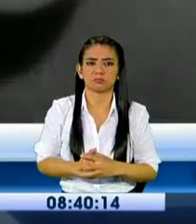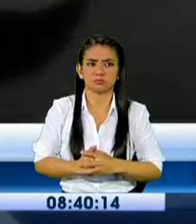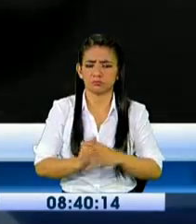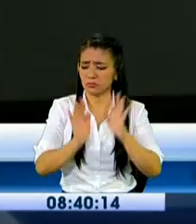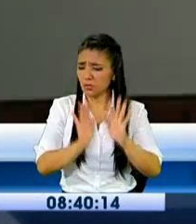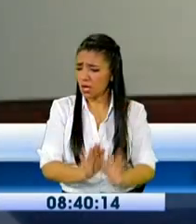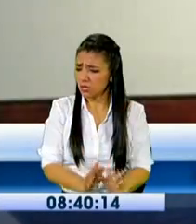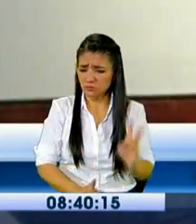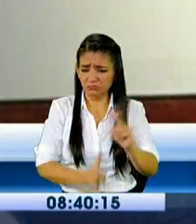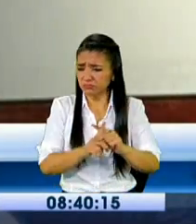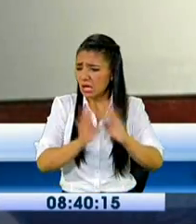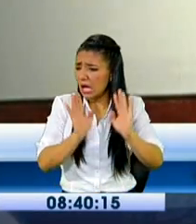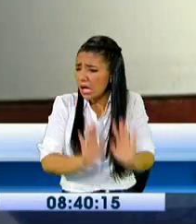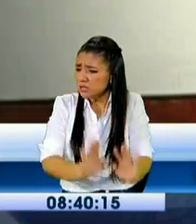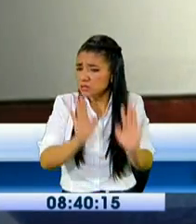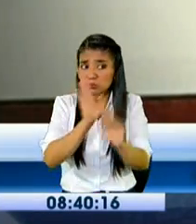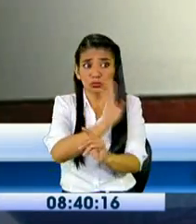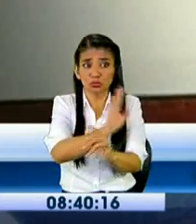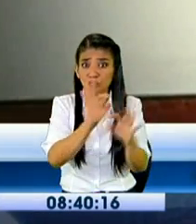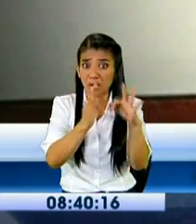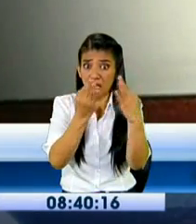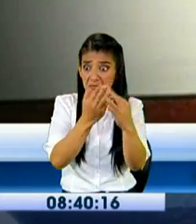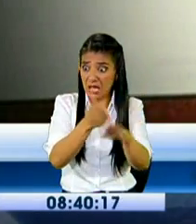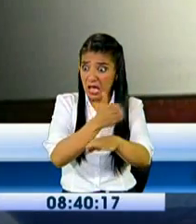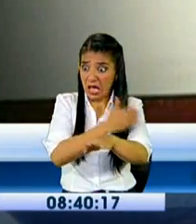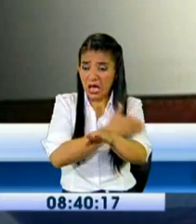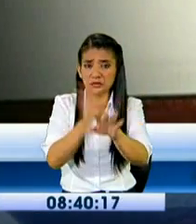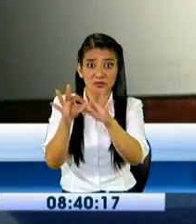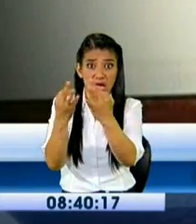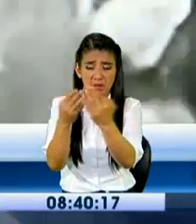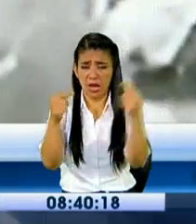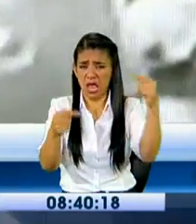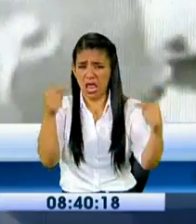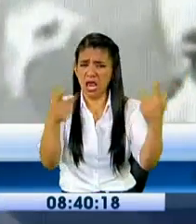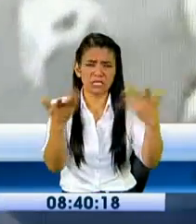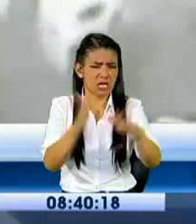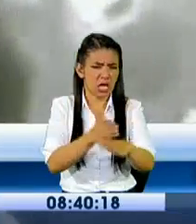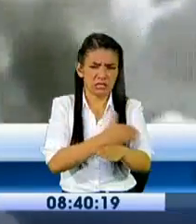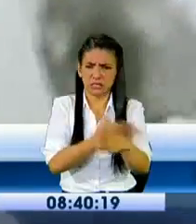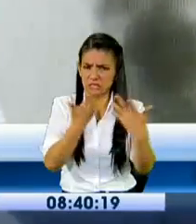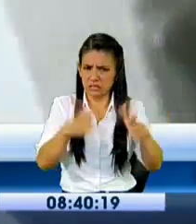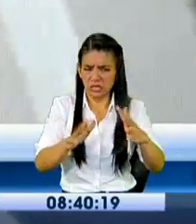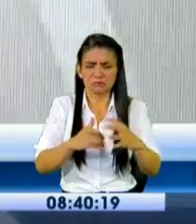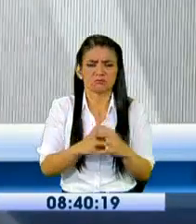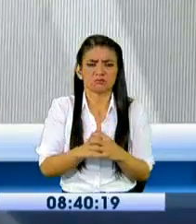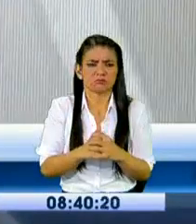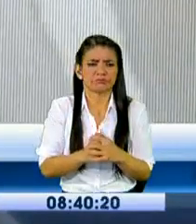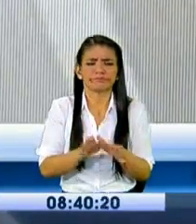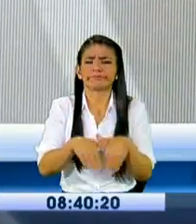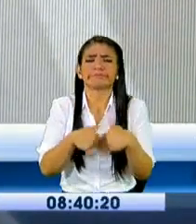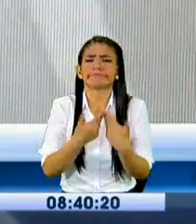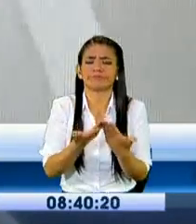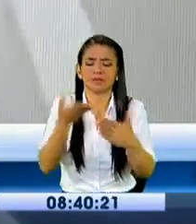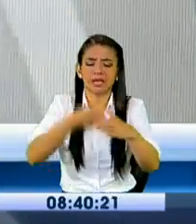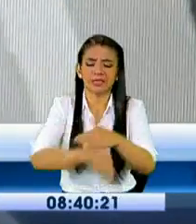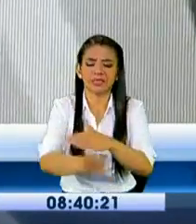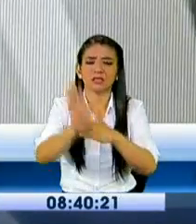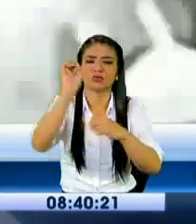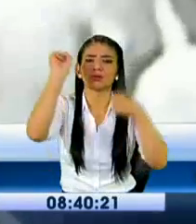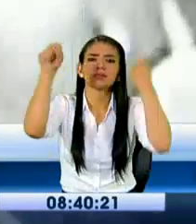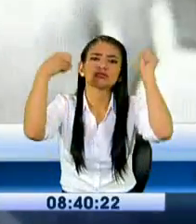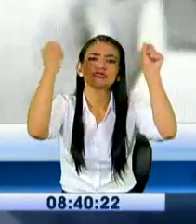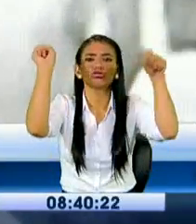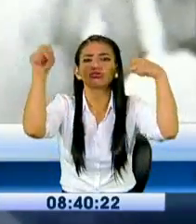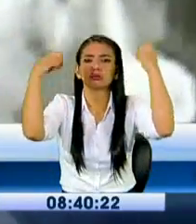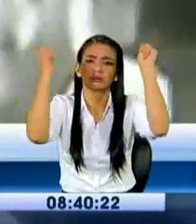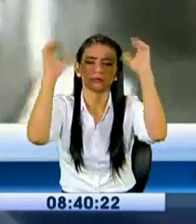agredió porque con la familia de ella ya hemos tenido una riña tiempo atrás. Este ataque se registró en un centro de diversión